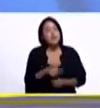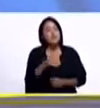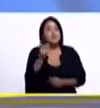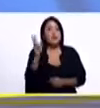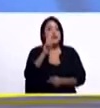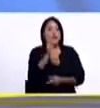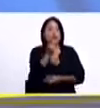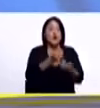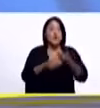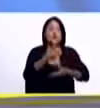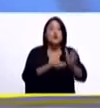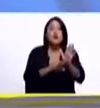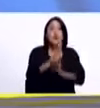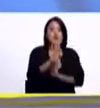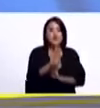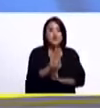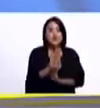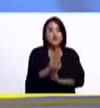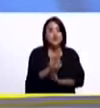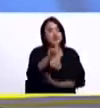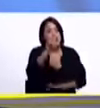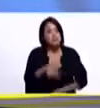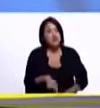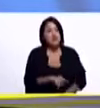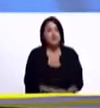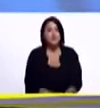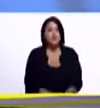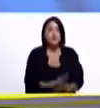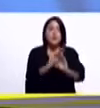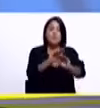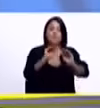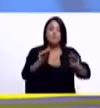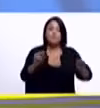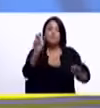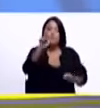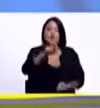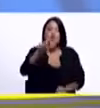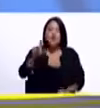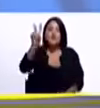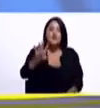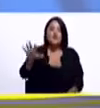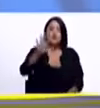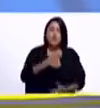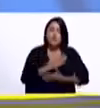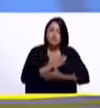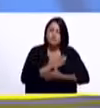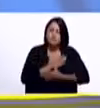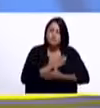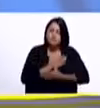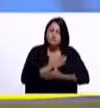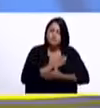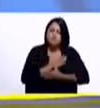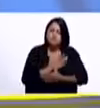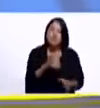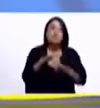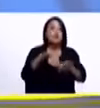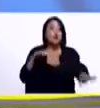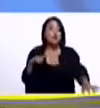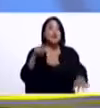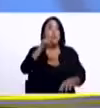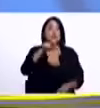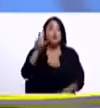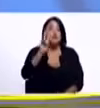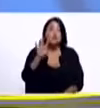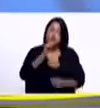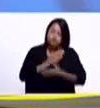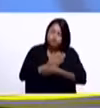avance. Y yo le digo a todos los venezolanos y venezolanas, de buena fe, que es la inmensa y más grande